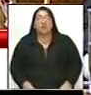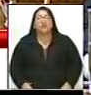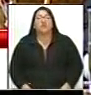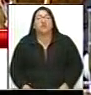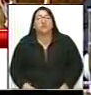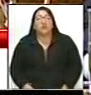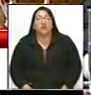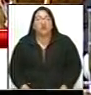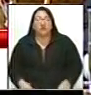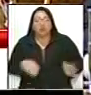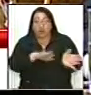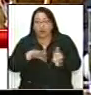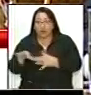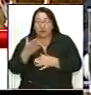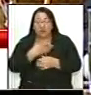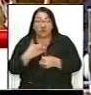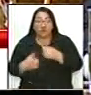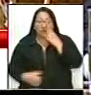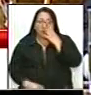Por otro lado, presidente,